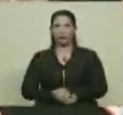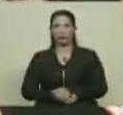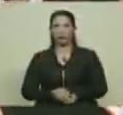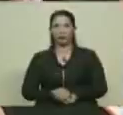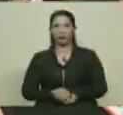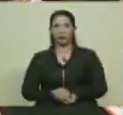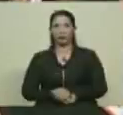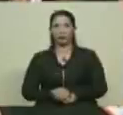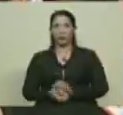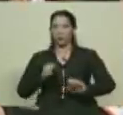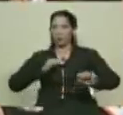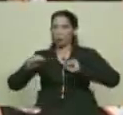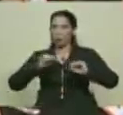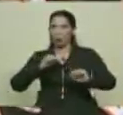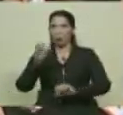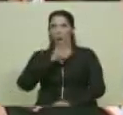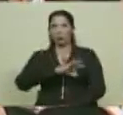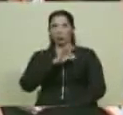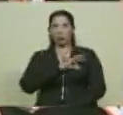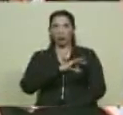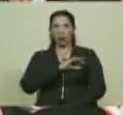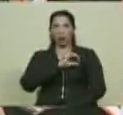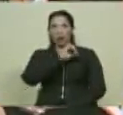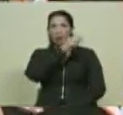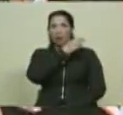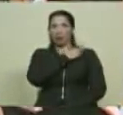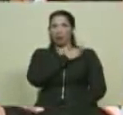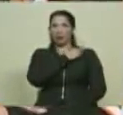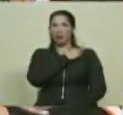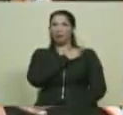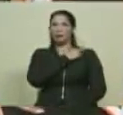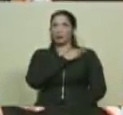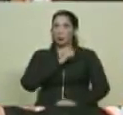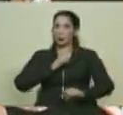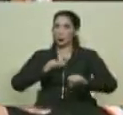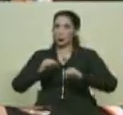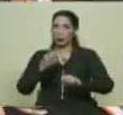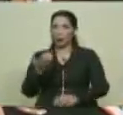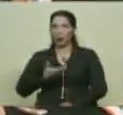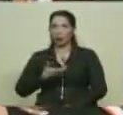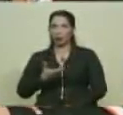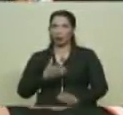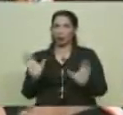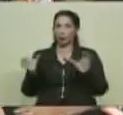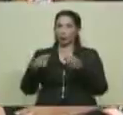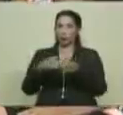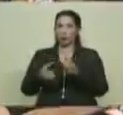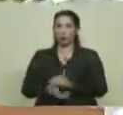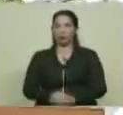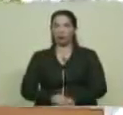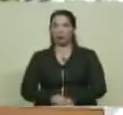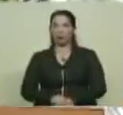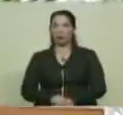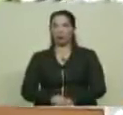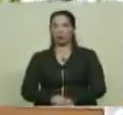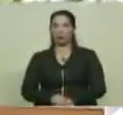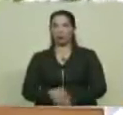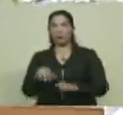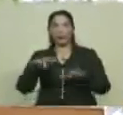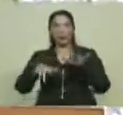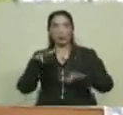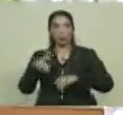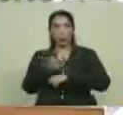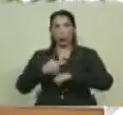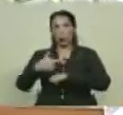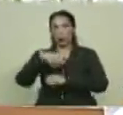aliadas, movimientos sociales, directores y presidentes del Tren Ejecutivo de la Alcaldía del municipio de Iribarren, ciudadano secretario de la Gobernación